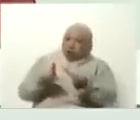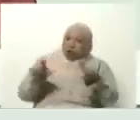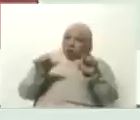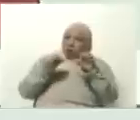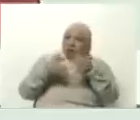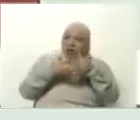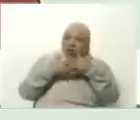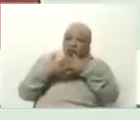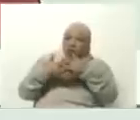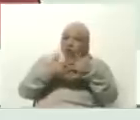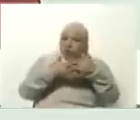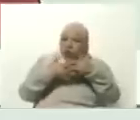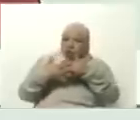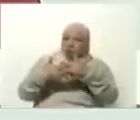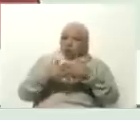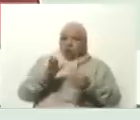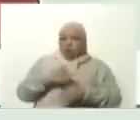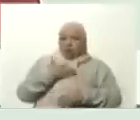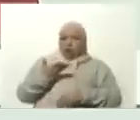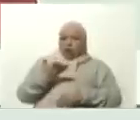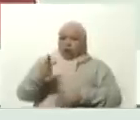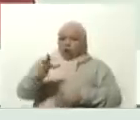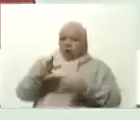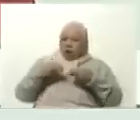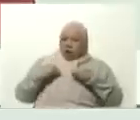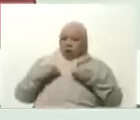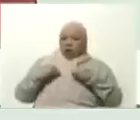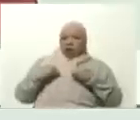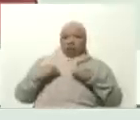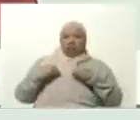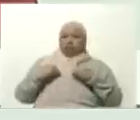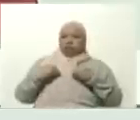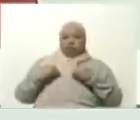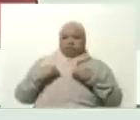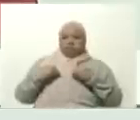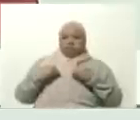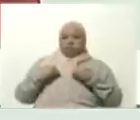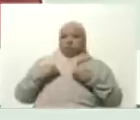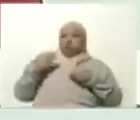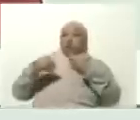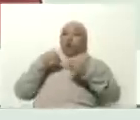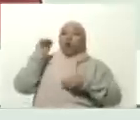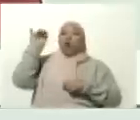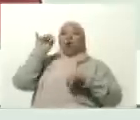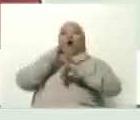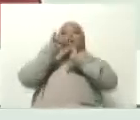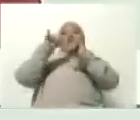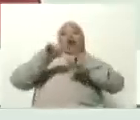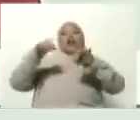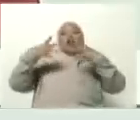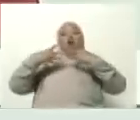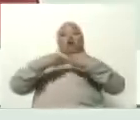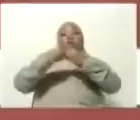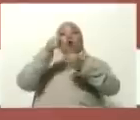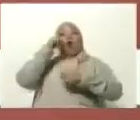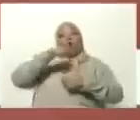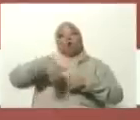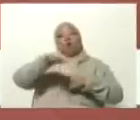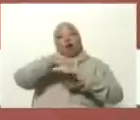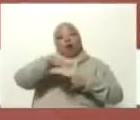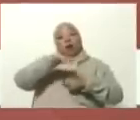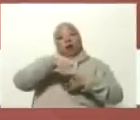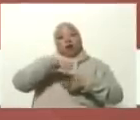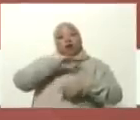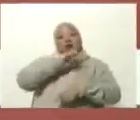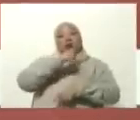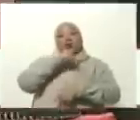Unidos quiere para América. Aquí no, nosotros agarramos ese camino y vamos felices acompañando a nuestro pueblo. El pueblo se